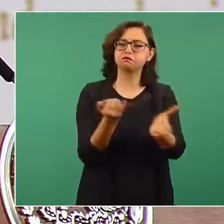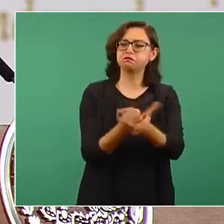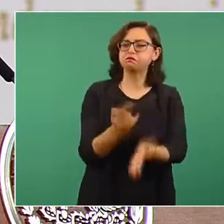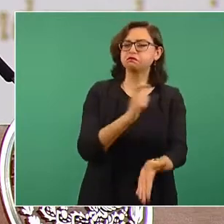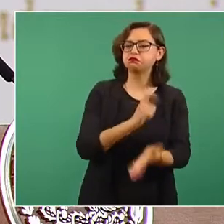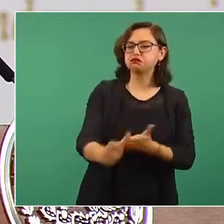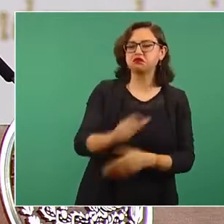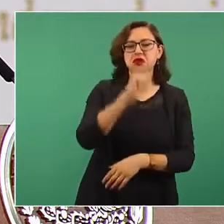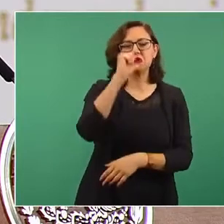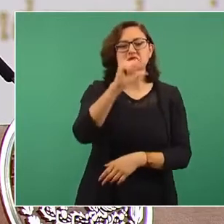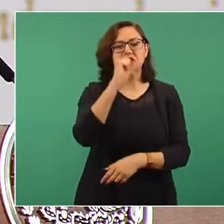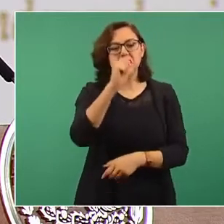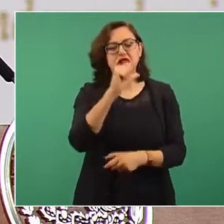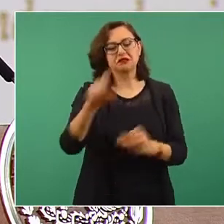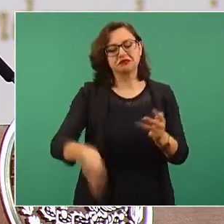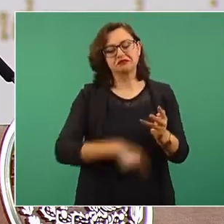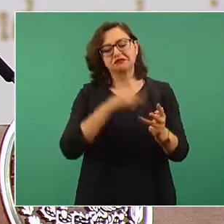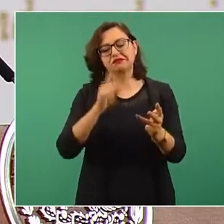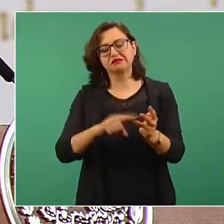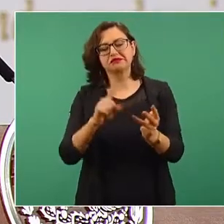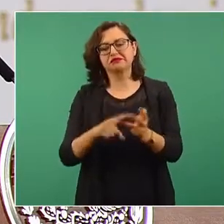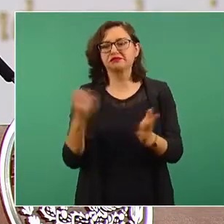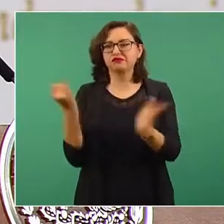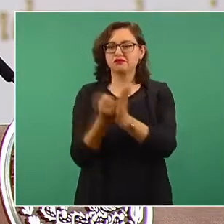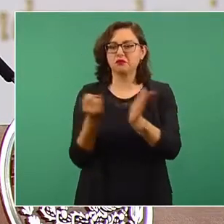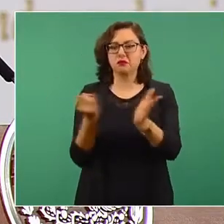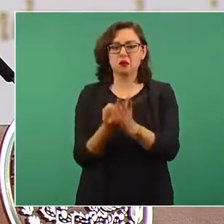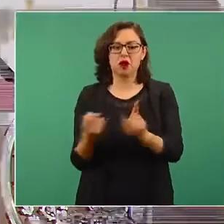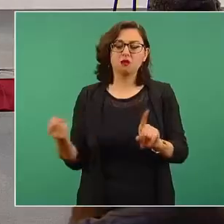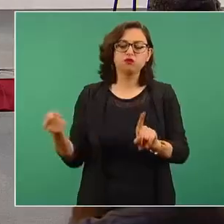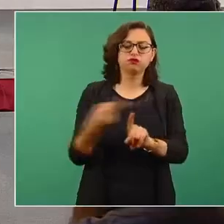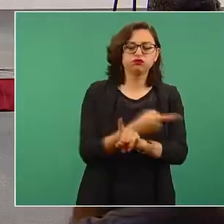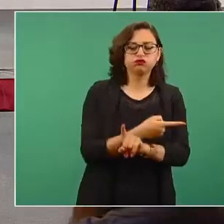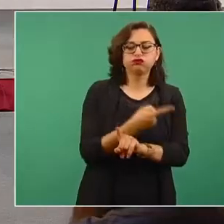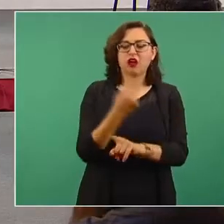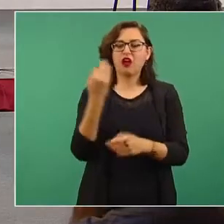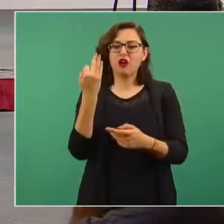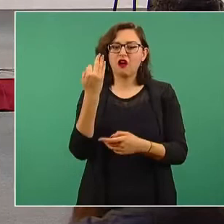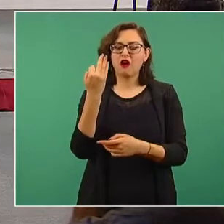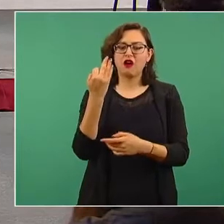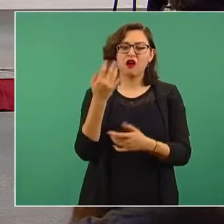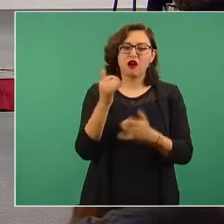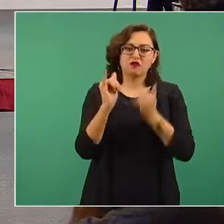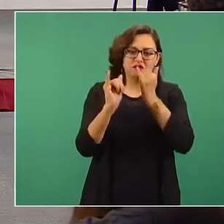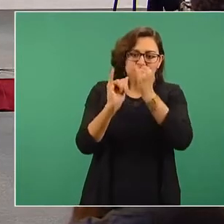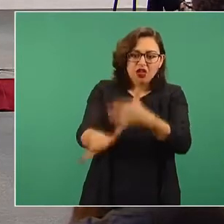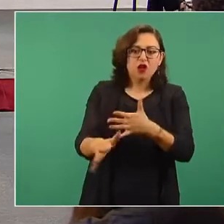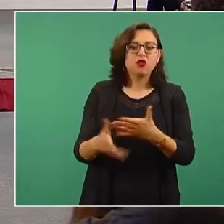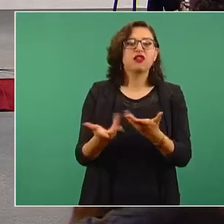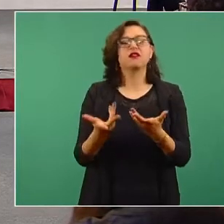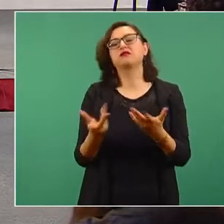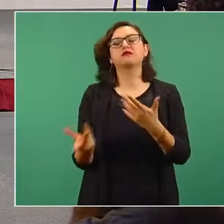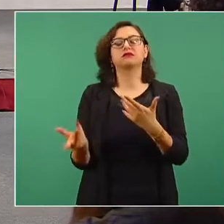la defraudación fiscal. Entonces, como ya estamos terminando de limpiar,